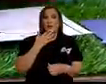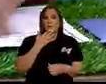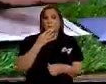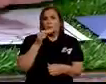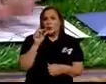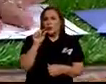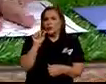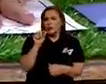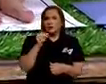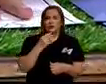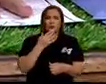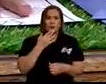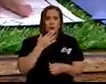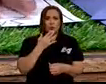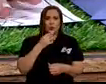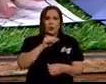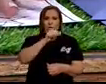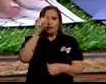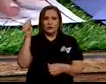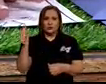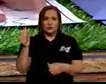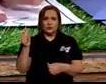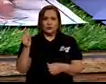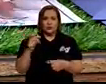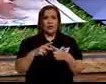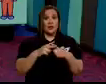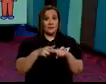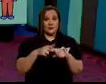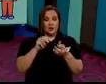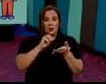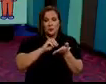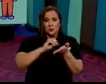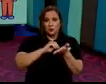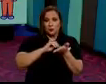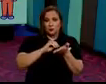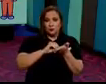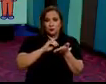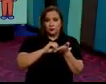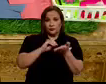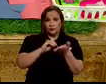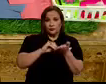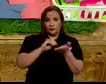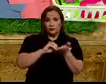iniciar a golpear, ¿ok?